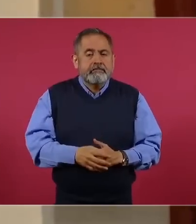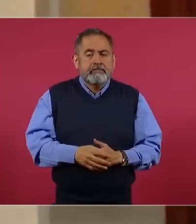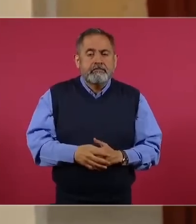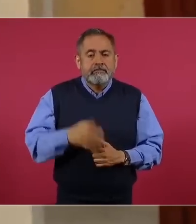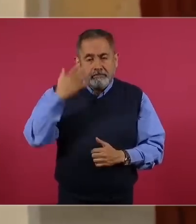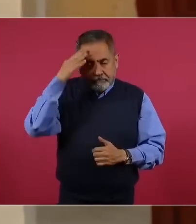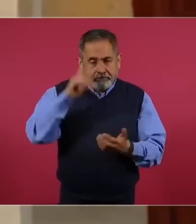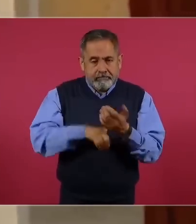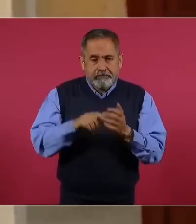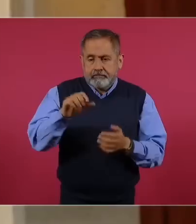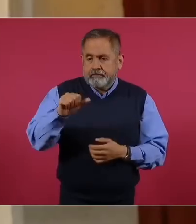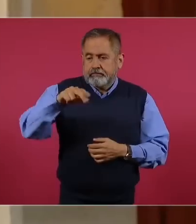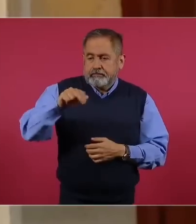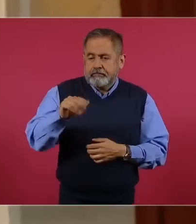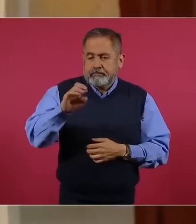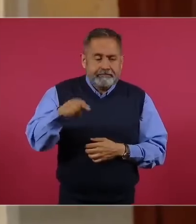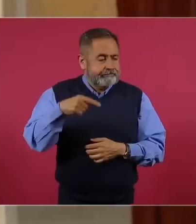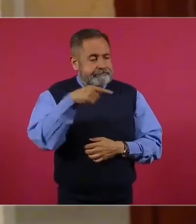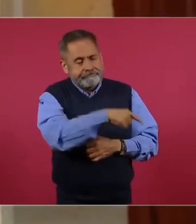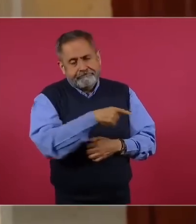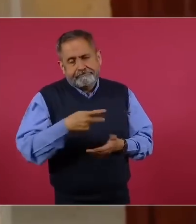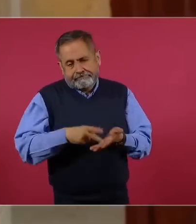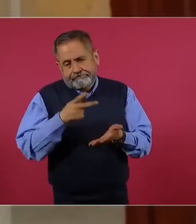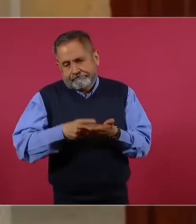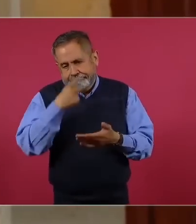señora Anabel, ya lo he dicho,